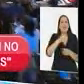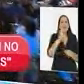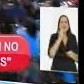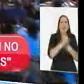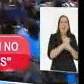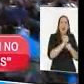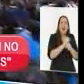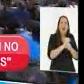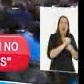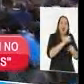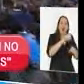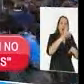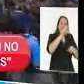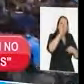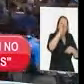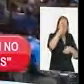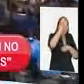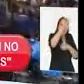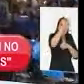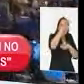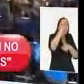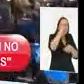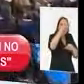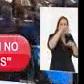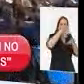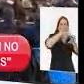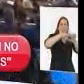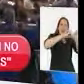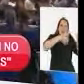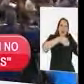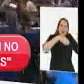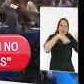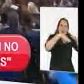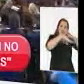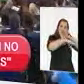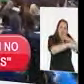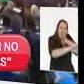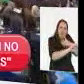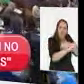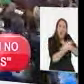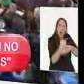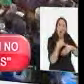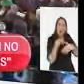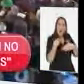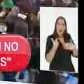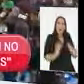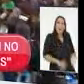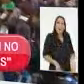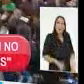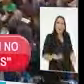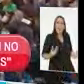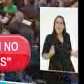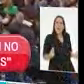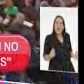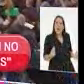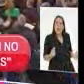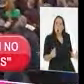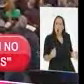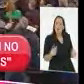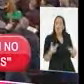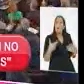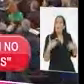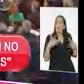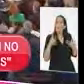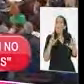frenó, el otro va a discutir por el nivel de actividad, pero no entiendo cómo no va a hablar de los que... ¿Cómo va a incluirlos en la discusión a